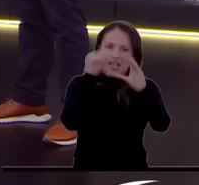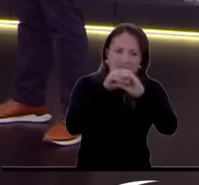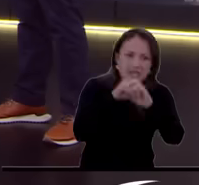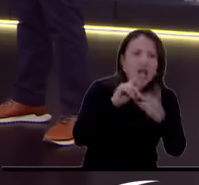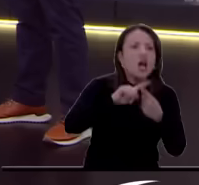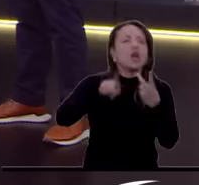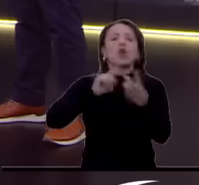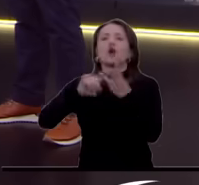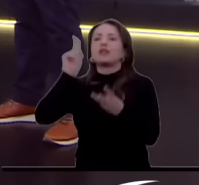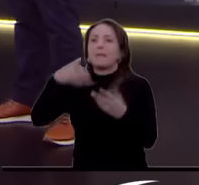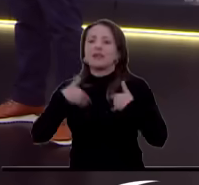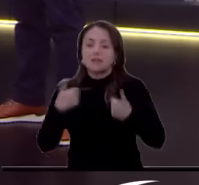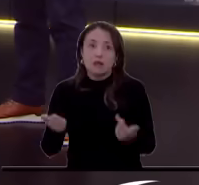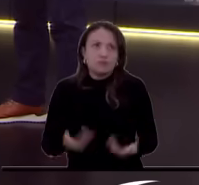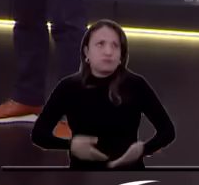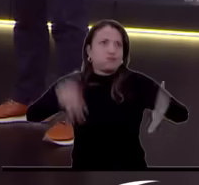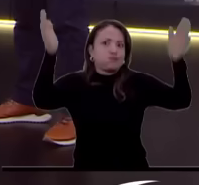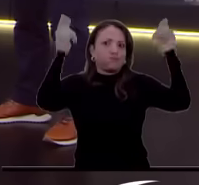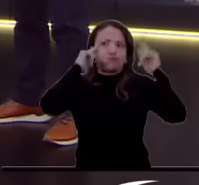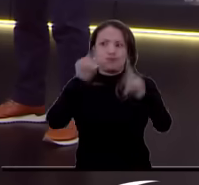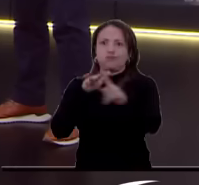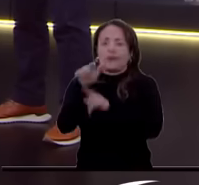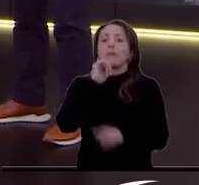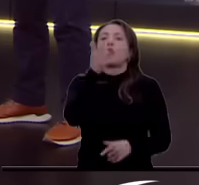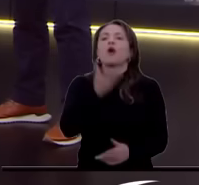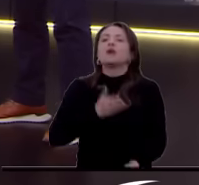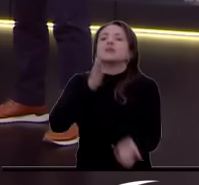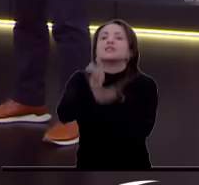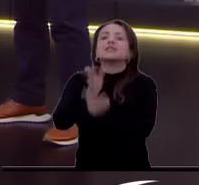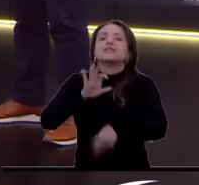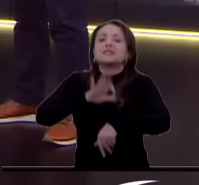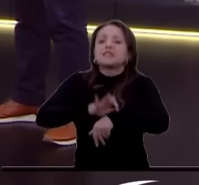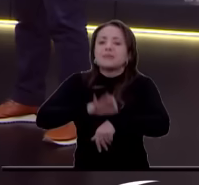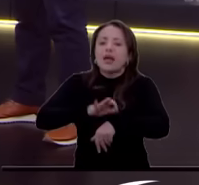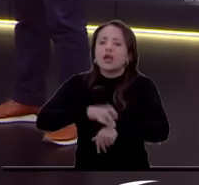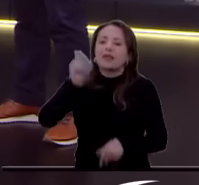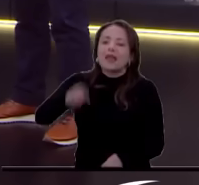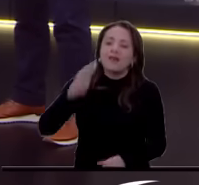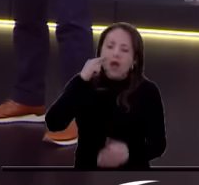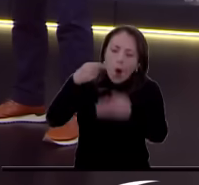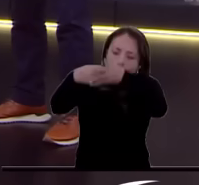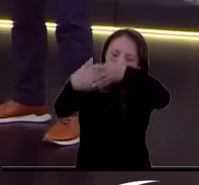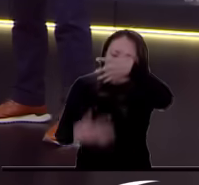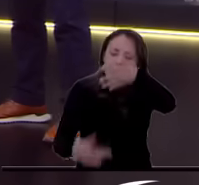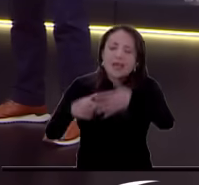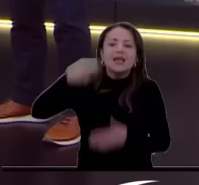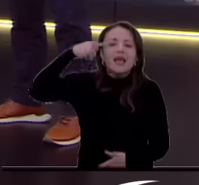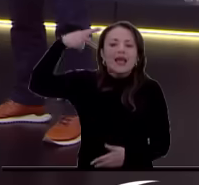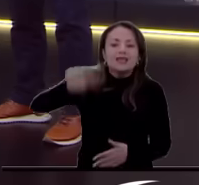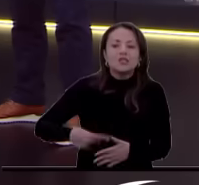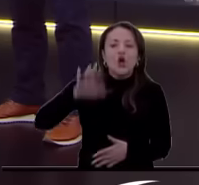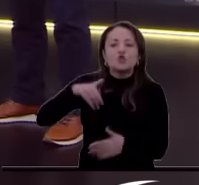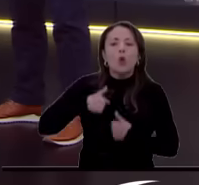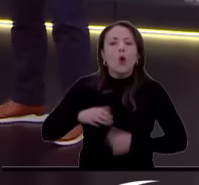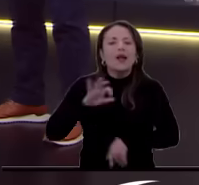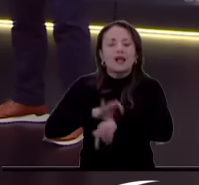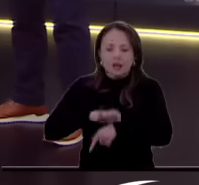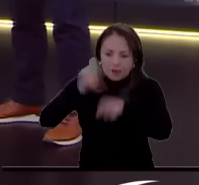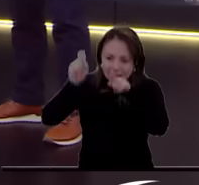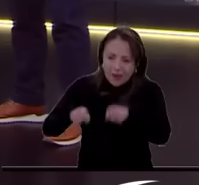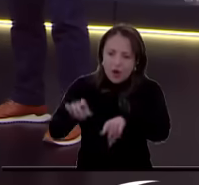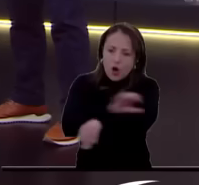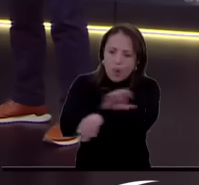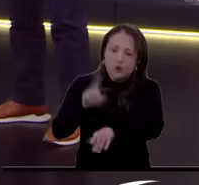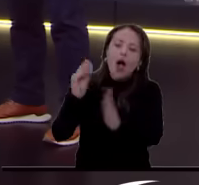incalculable porque Imagínese usted cuando usted va a una cita médica tienen que ver su historia clínica y eso requiere un computador y requiere un sistema operativo para